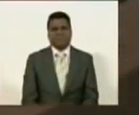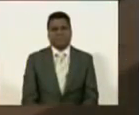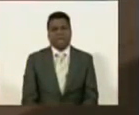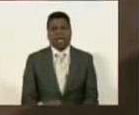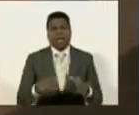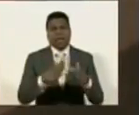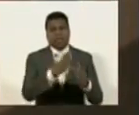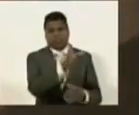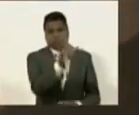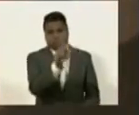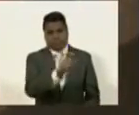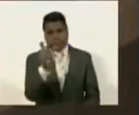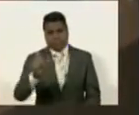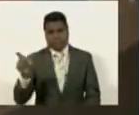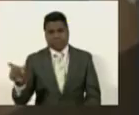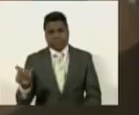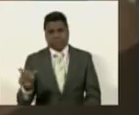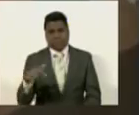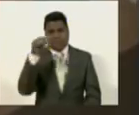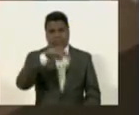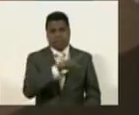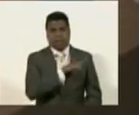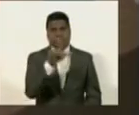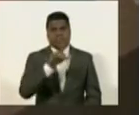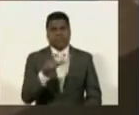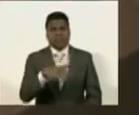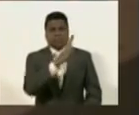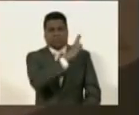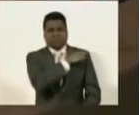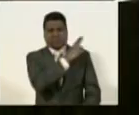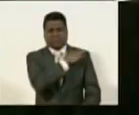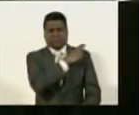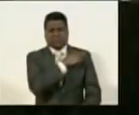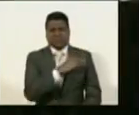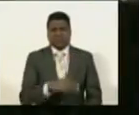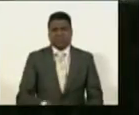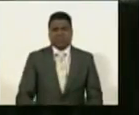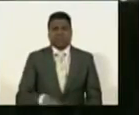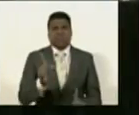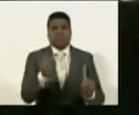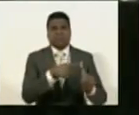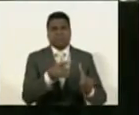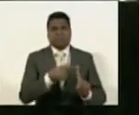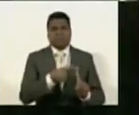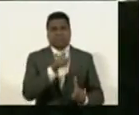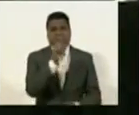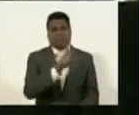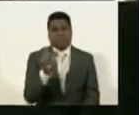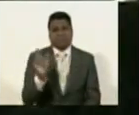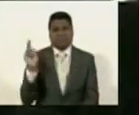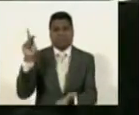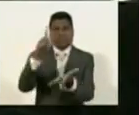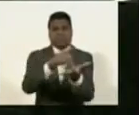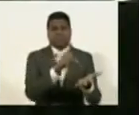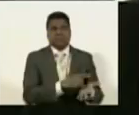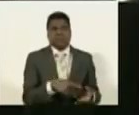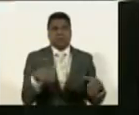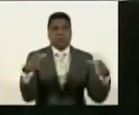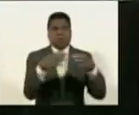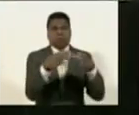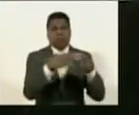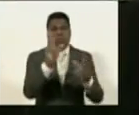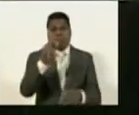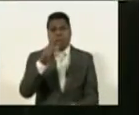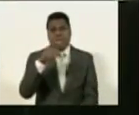Compañeros y compañeras de la Dirección Nacional, primer vicepresidente del partido, presente acá equipos